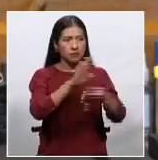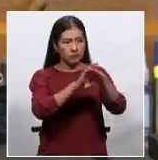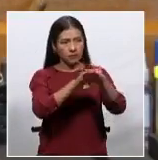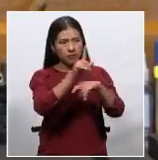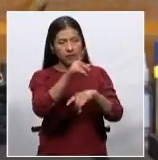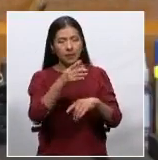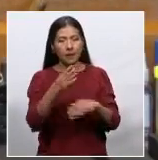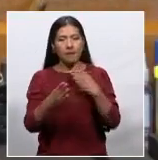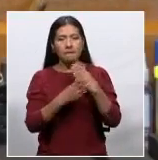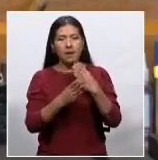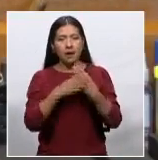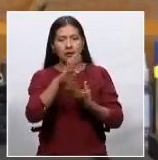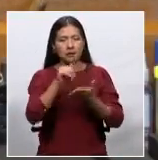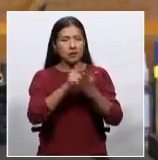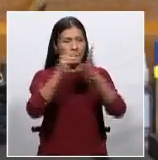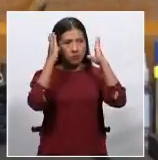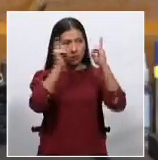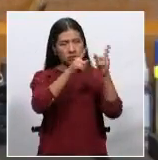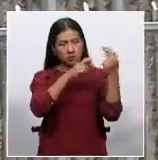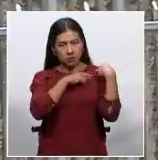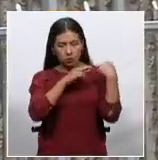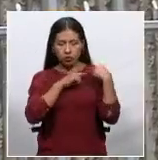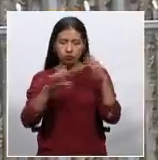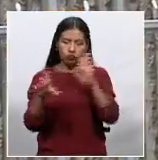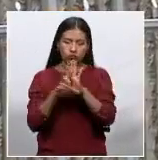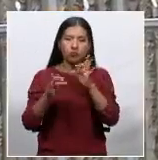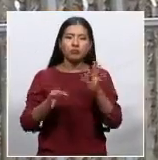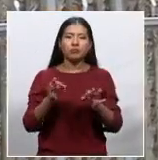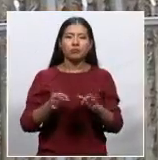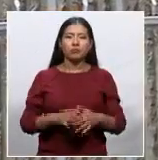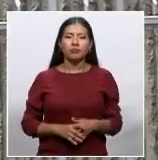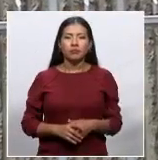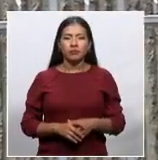acciones legales y nosotros estamos en ese proceso.